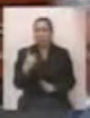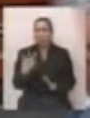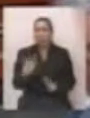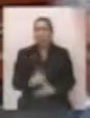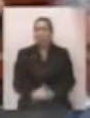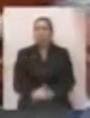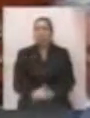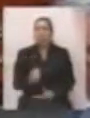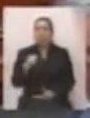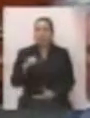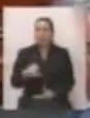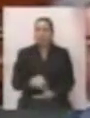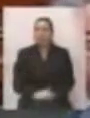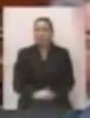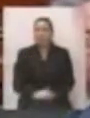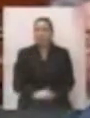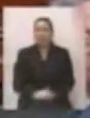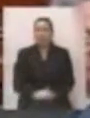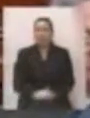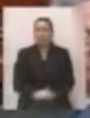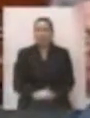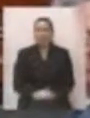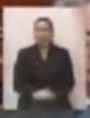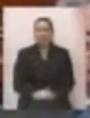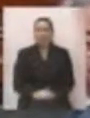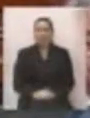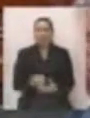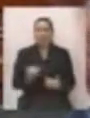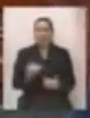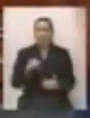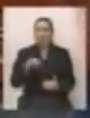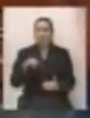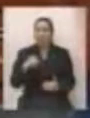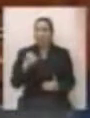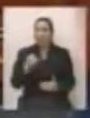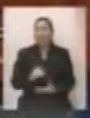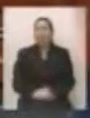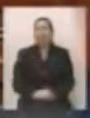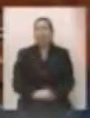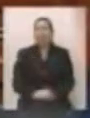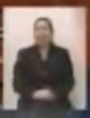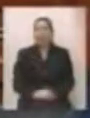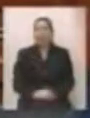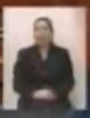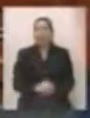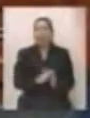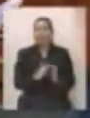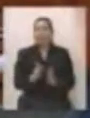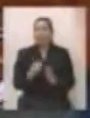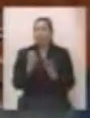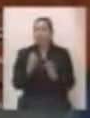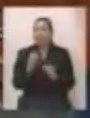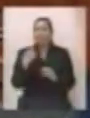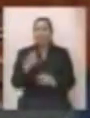ley orgánica del Poder Ejecutivo, es este el Poder Ejecutivo de manera exclusiva y excluyente quien